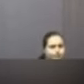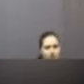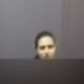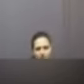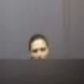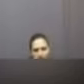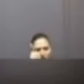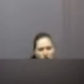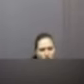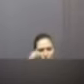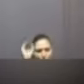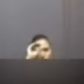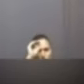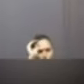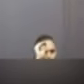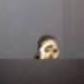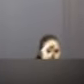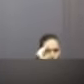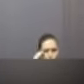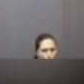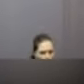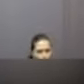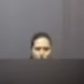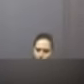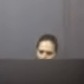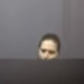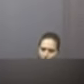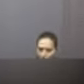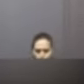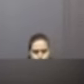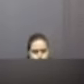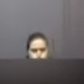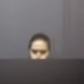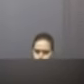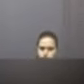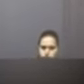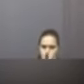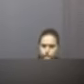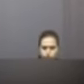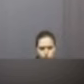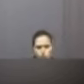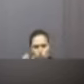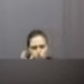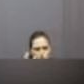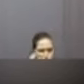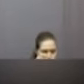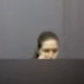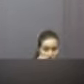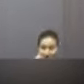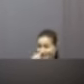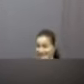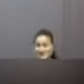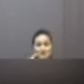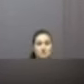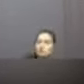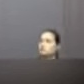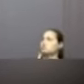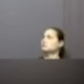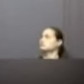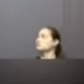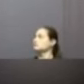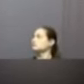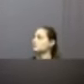personas participen y lo ideal es que siempre que se vaya a hacer una reforma fiscal sea consultada con todo el pueblo